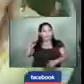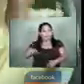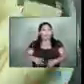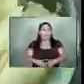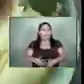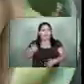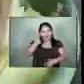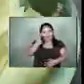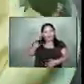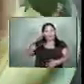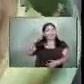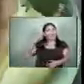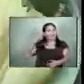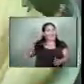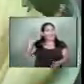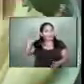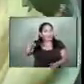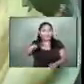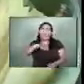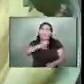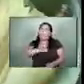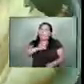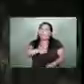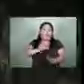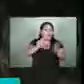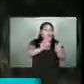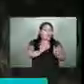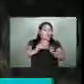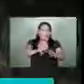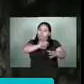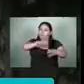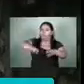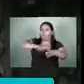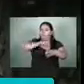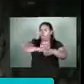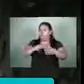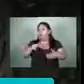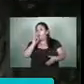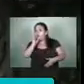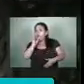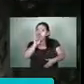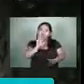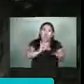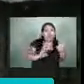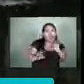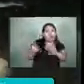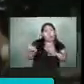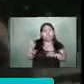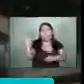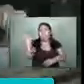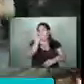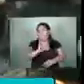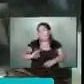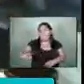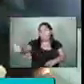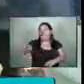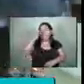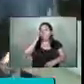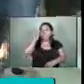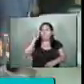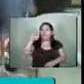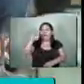Aiton de Lavén es la responsable de preparar, como dicen muchos, la mejor yuca de esta ciudad.